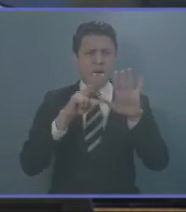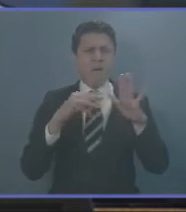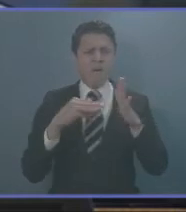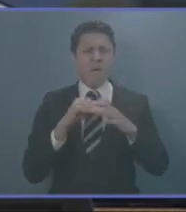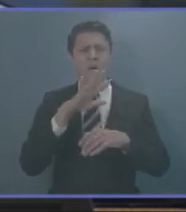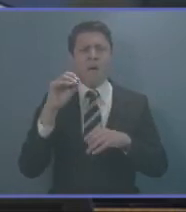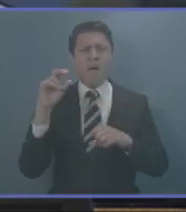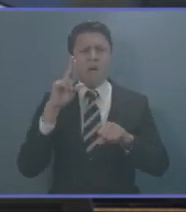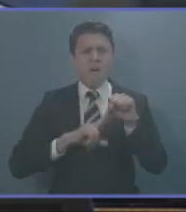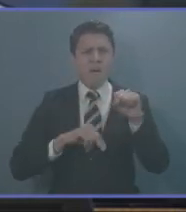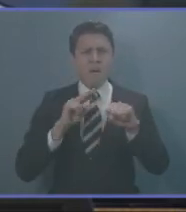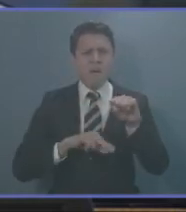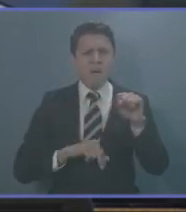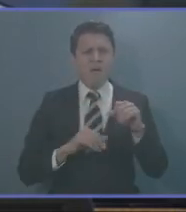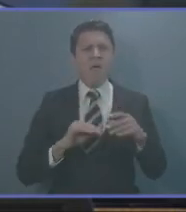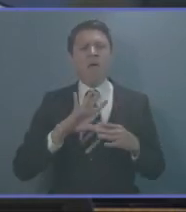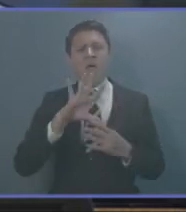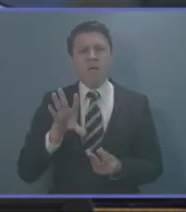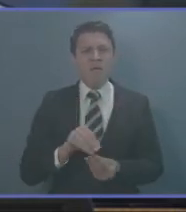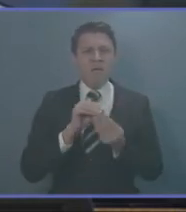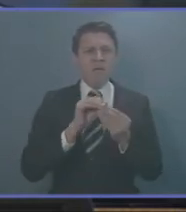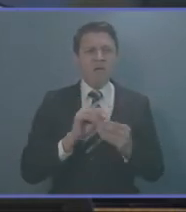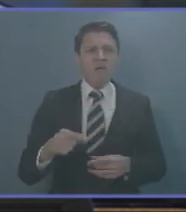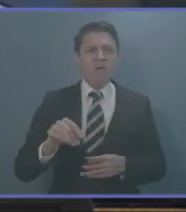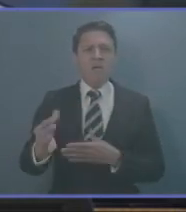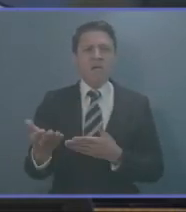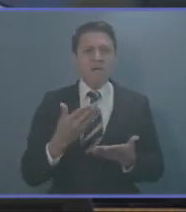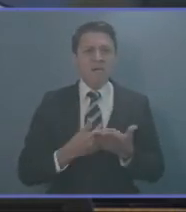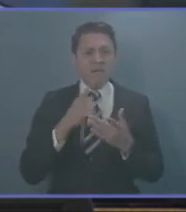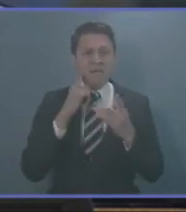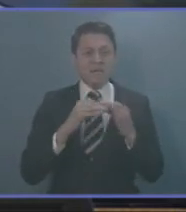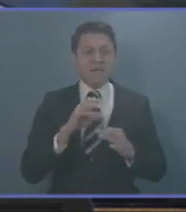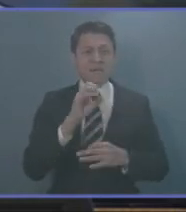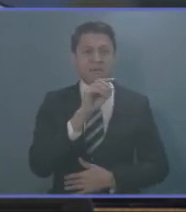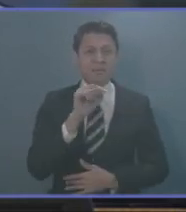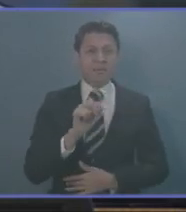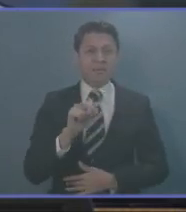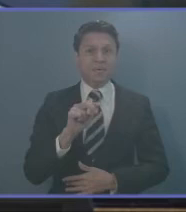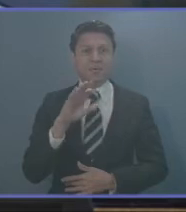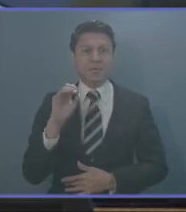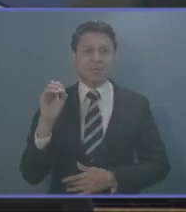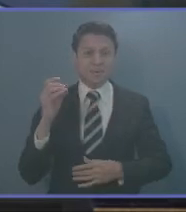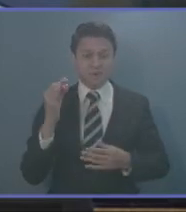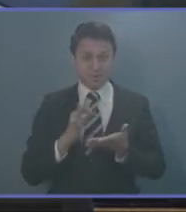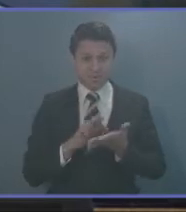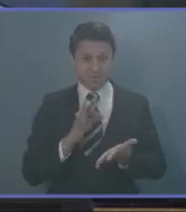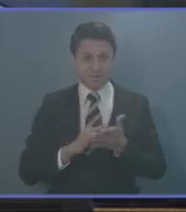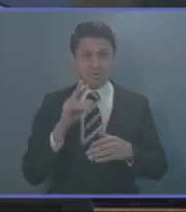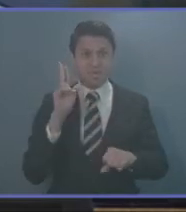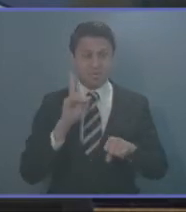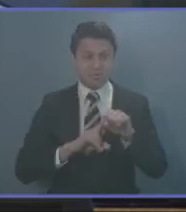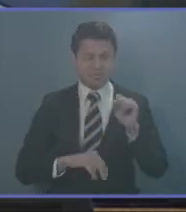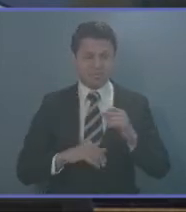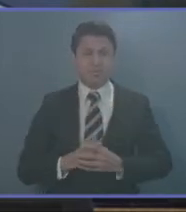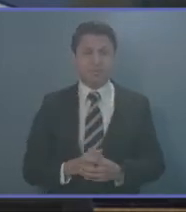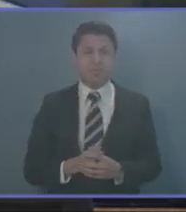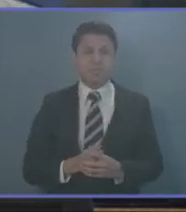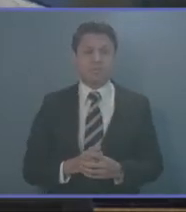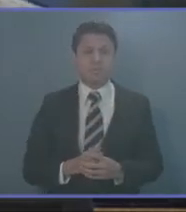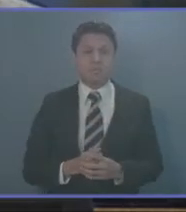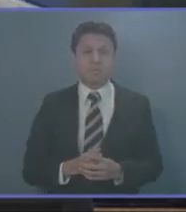$7,500, más adicional por cada millar o fracción de 0.05 centavos de dólar sobre el exceso de